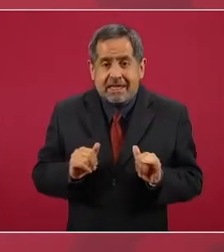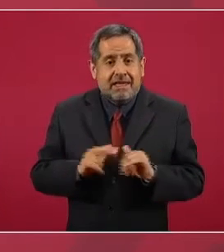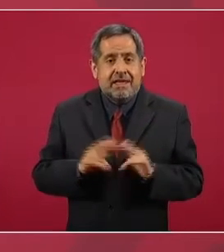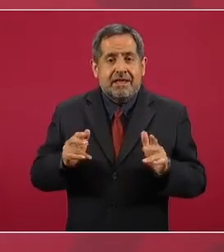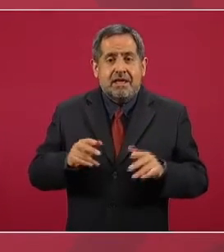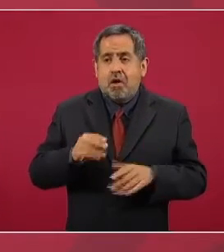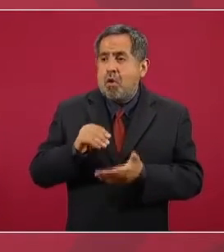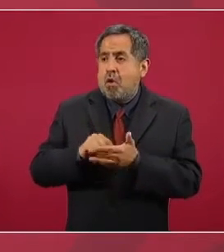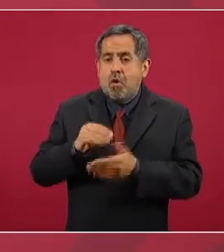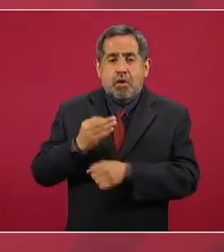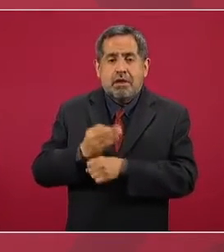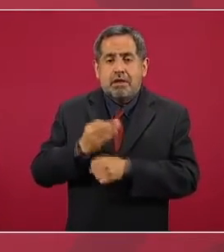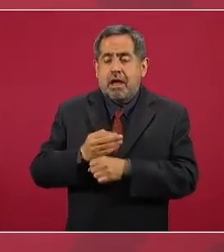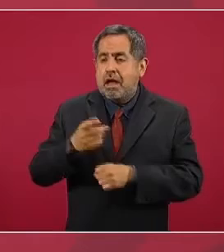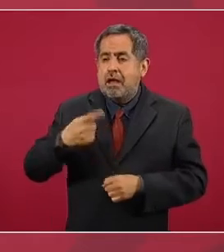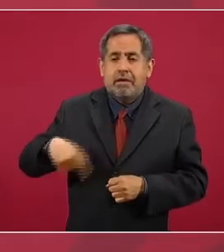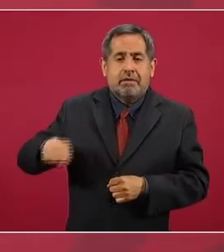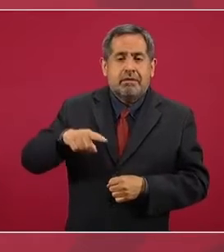se